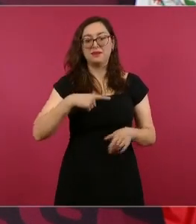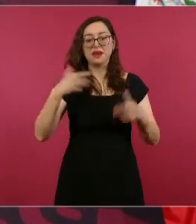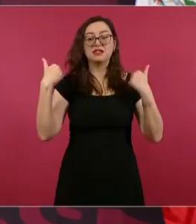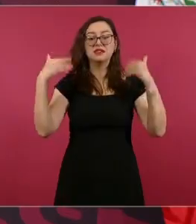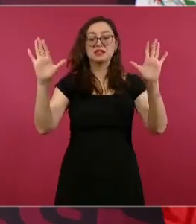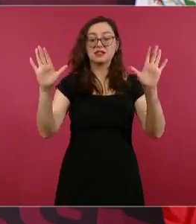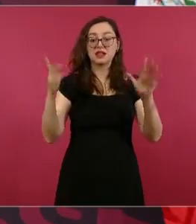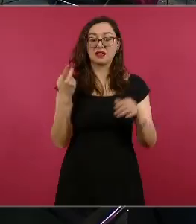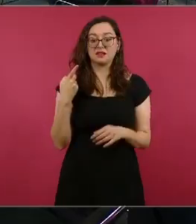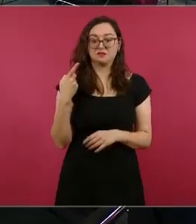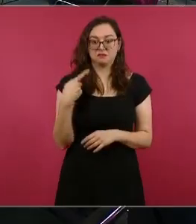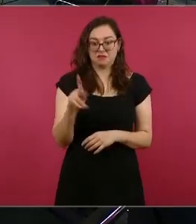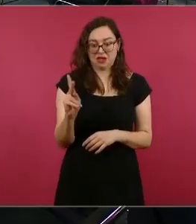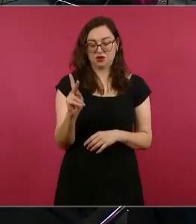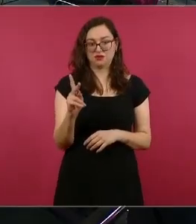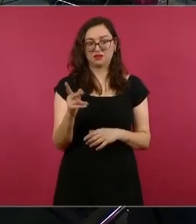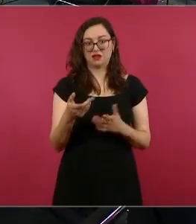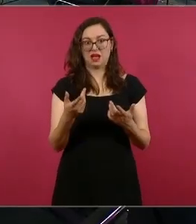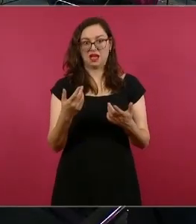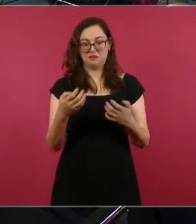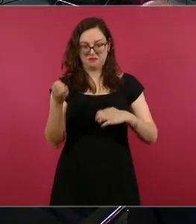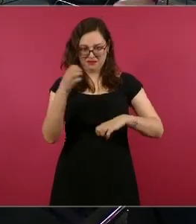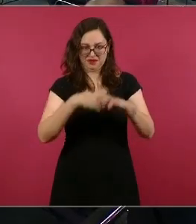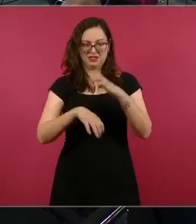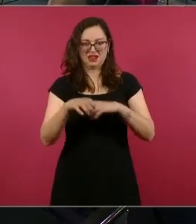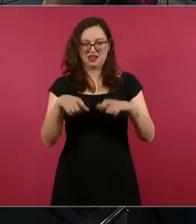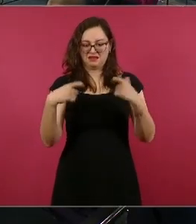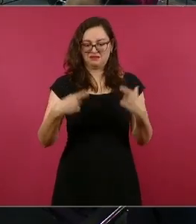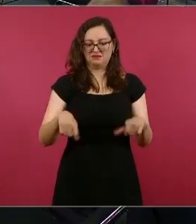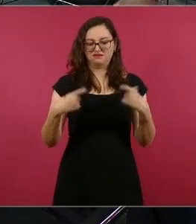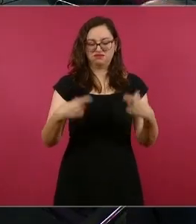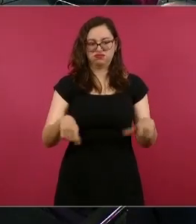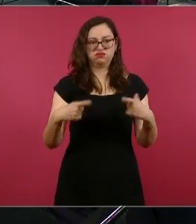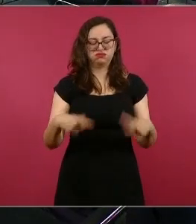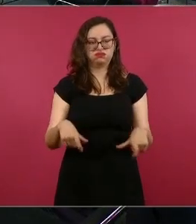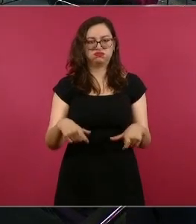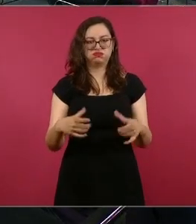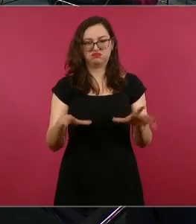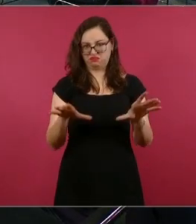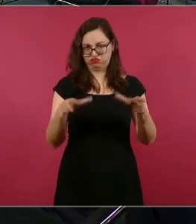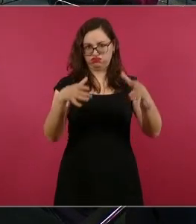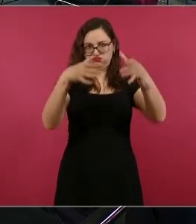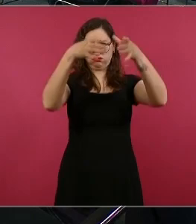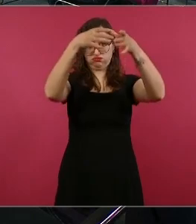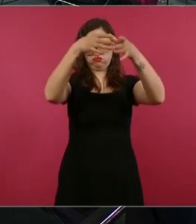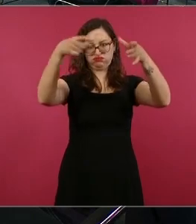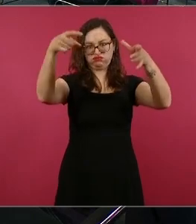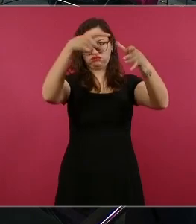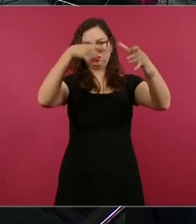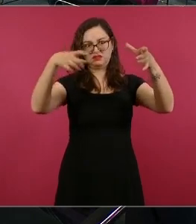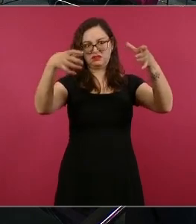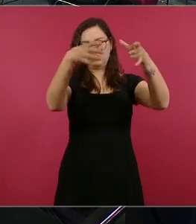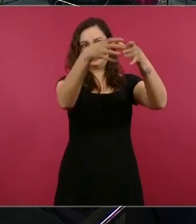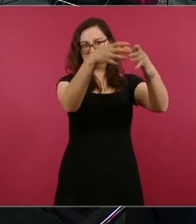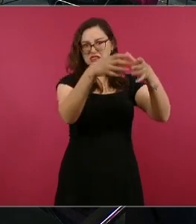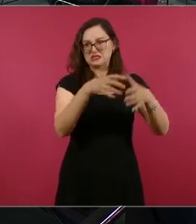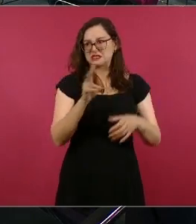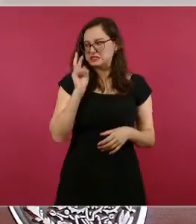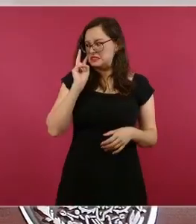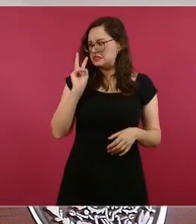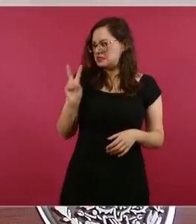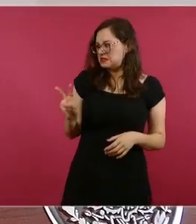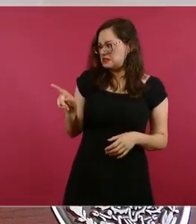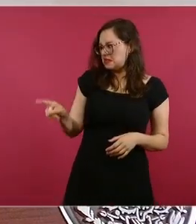No, los machuchones, que les molesta cómo Cadereyta